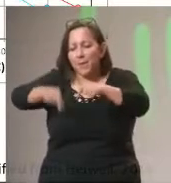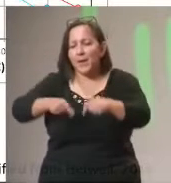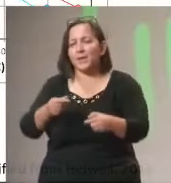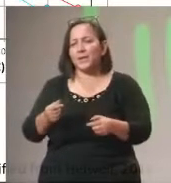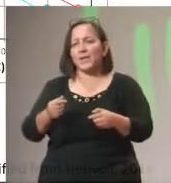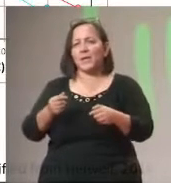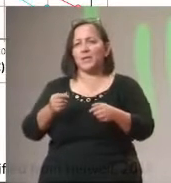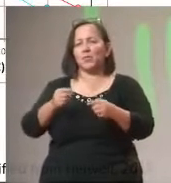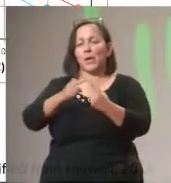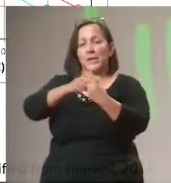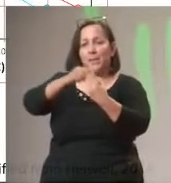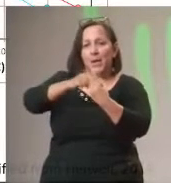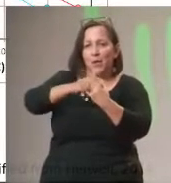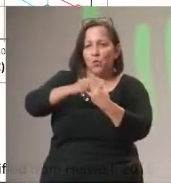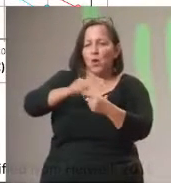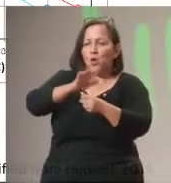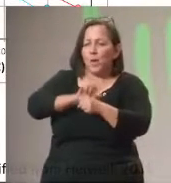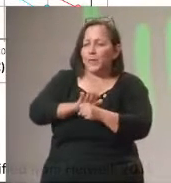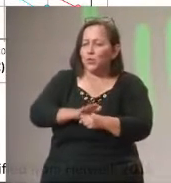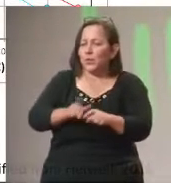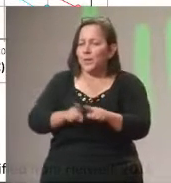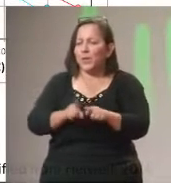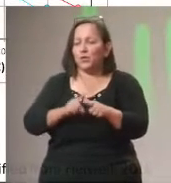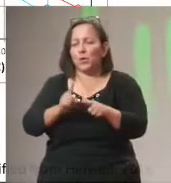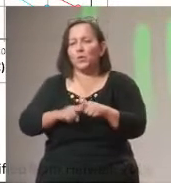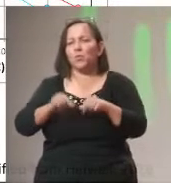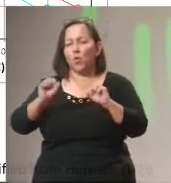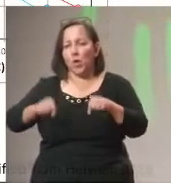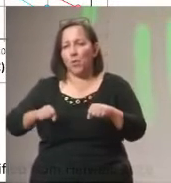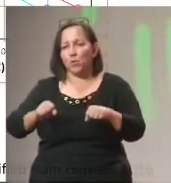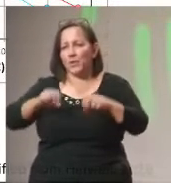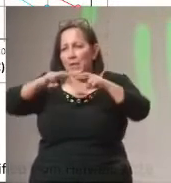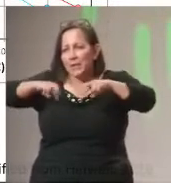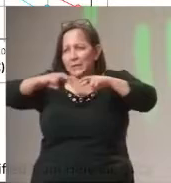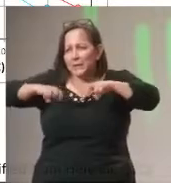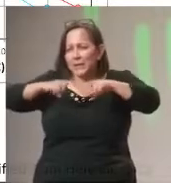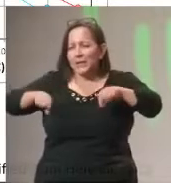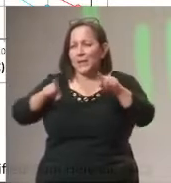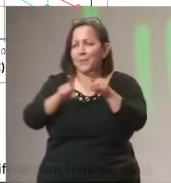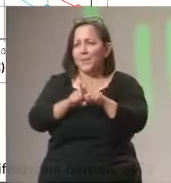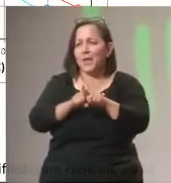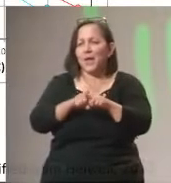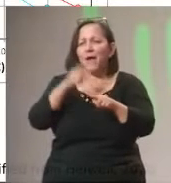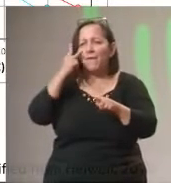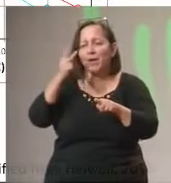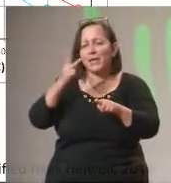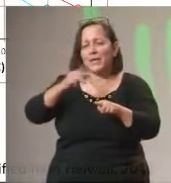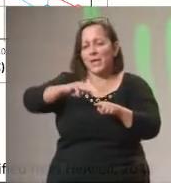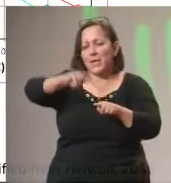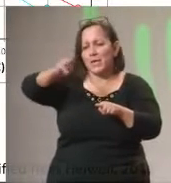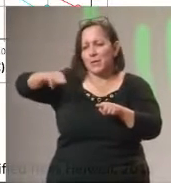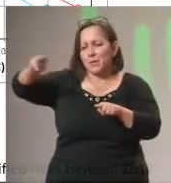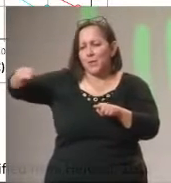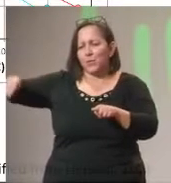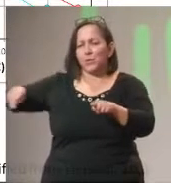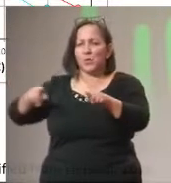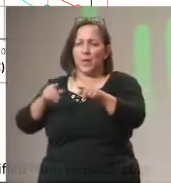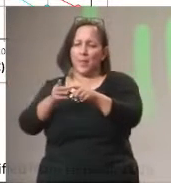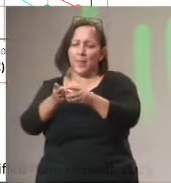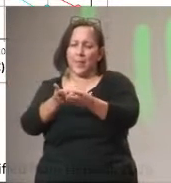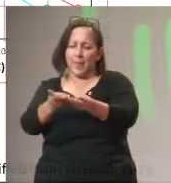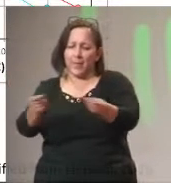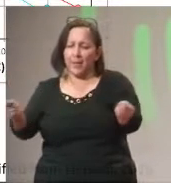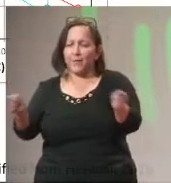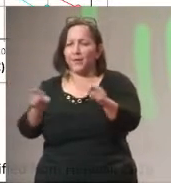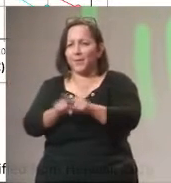de temperatura y presión, podemos irnos a la curva de la topografía del terreno y decir, bueno, esa concentración